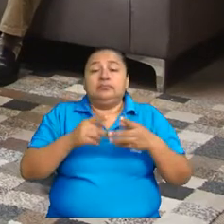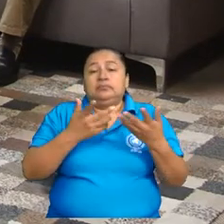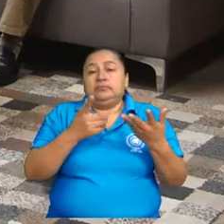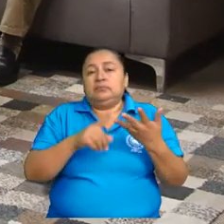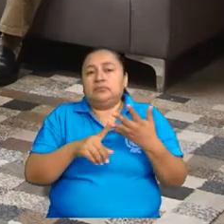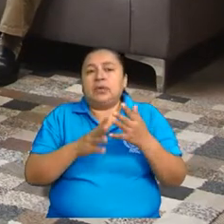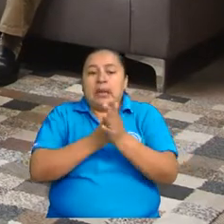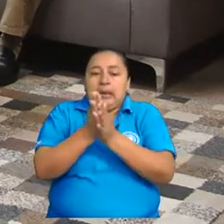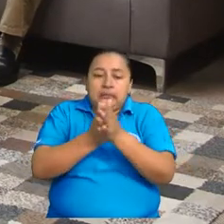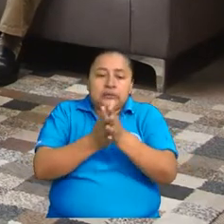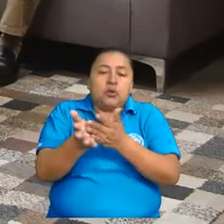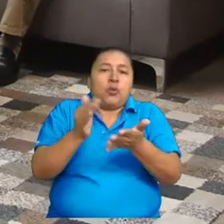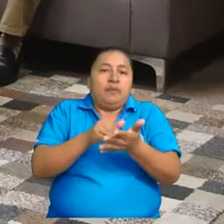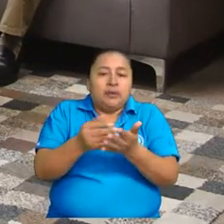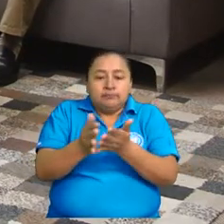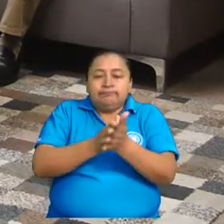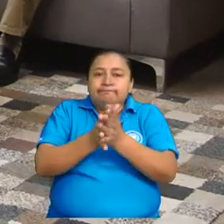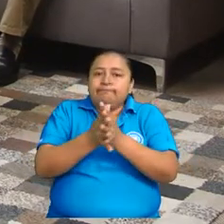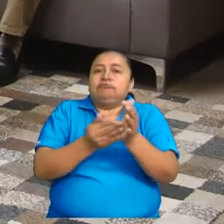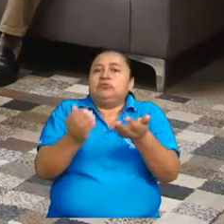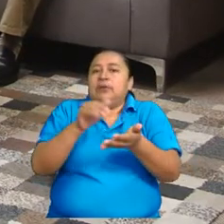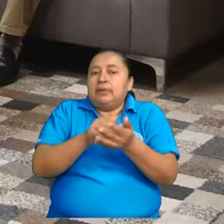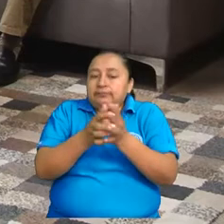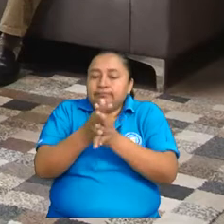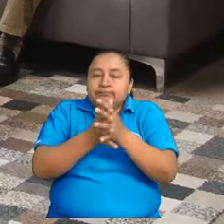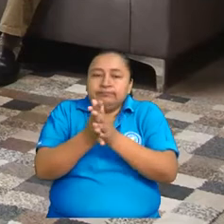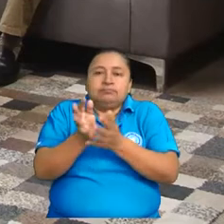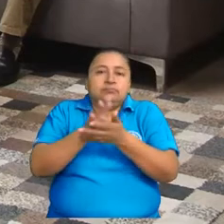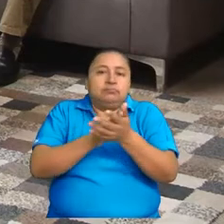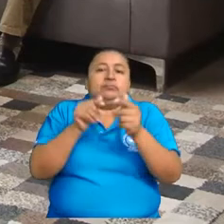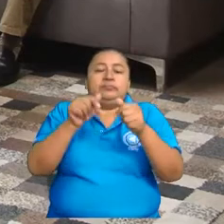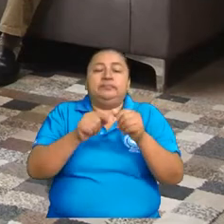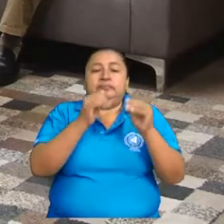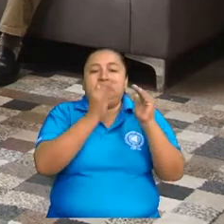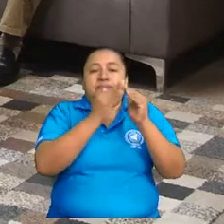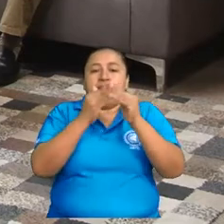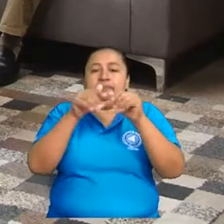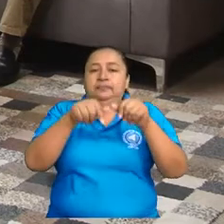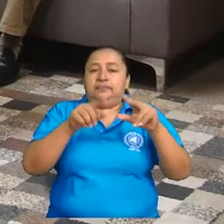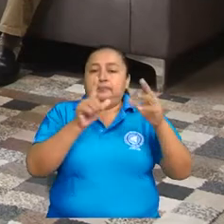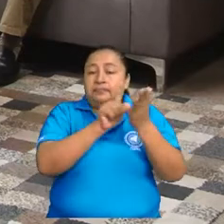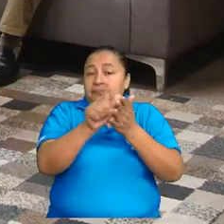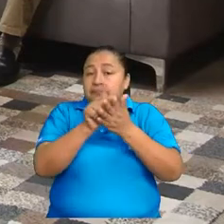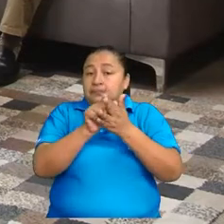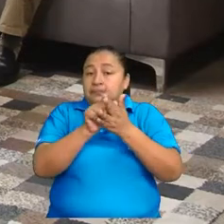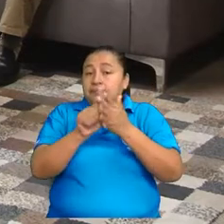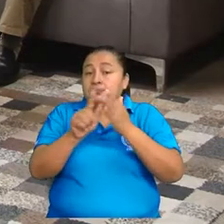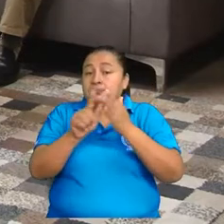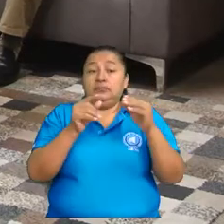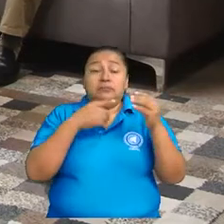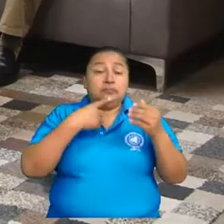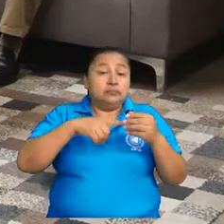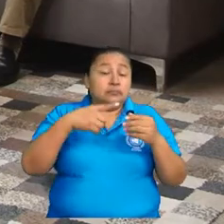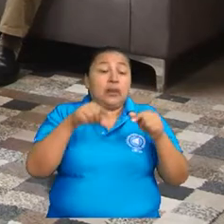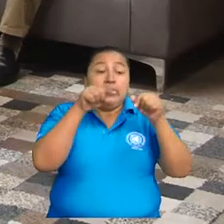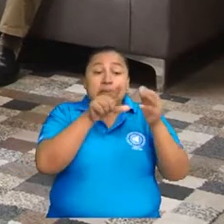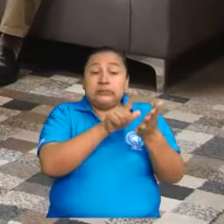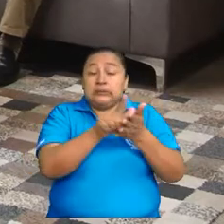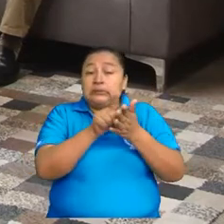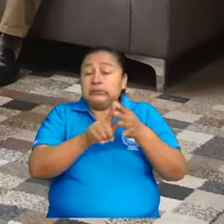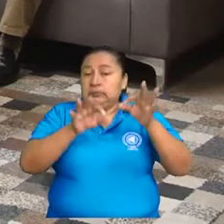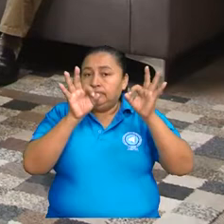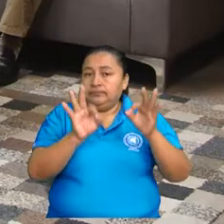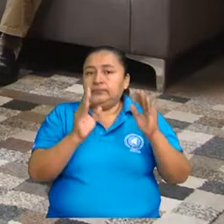que se lave las manos frecuentemente, ¿verdad? Y en esa casa la limpieza diaria, que debe estar limpia y ventilada, y